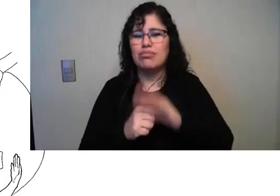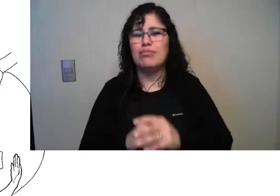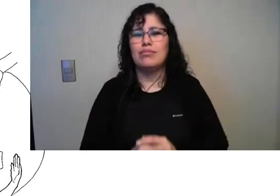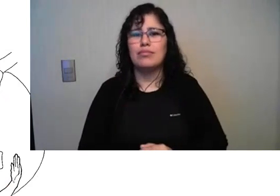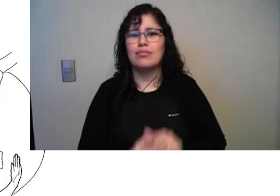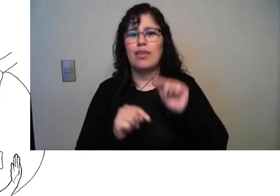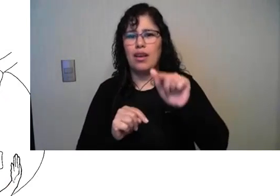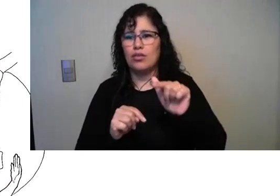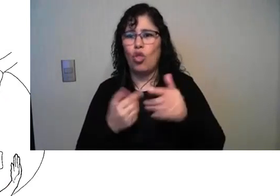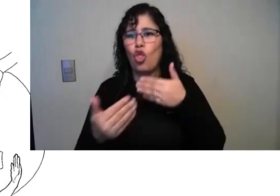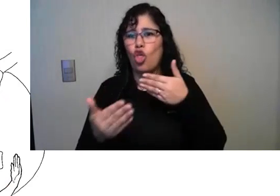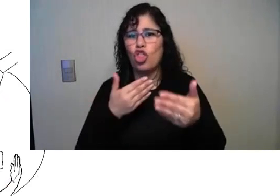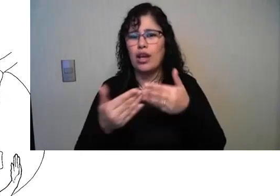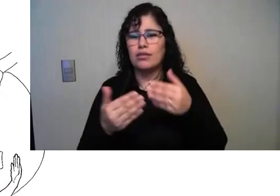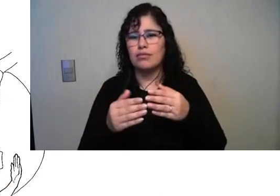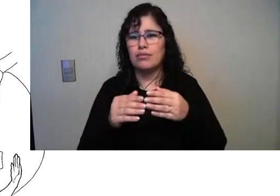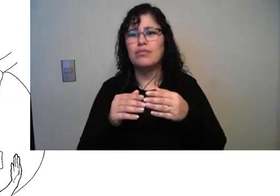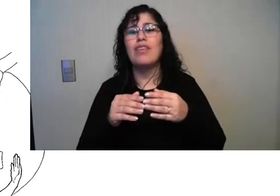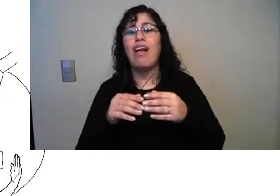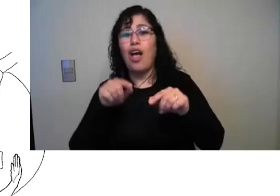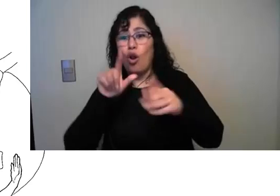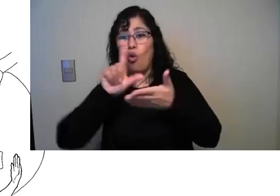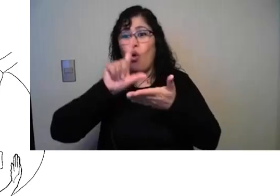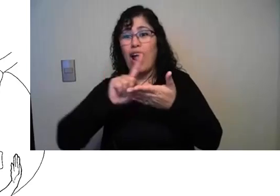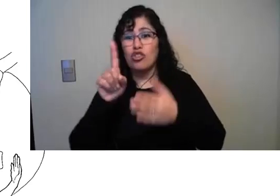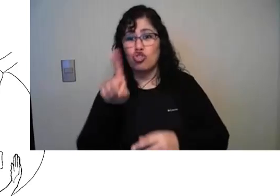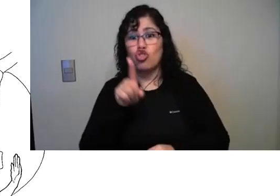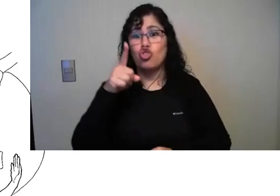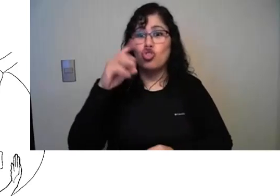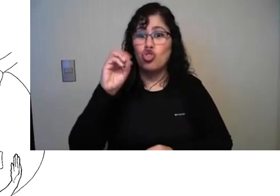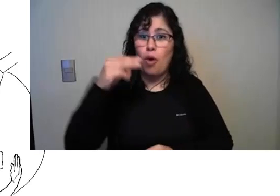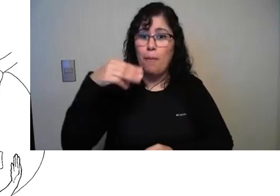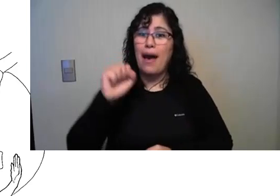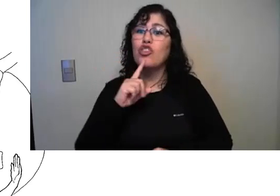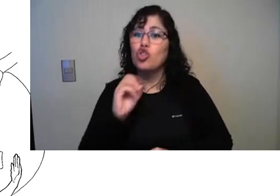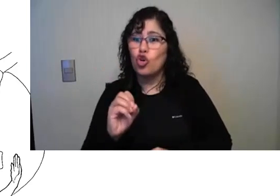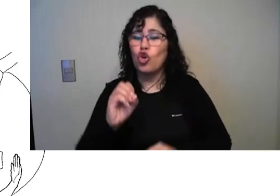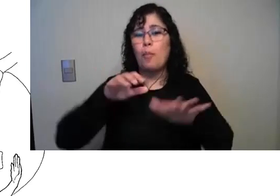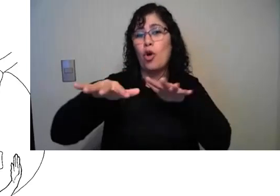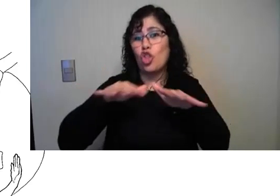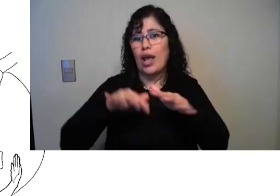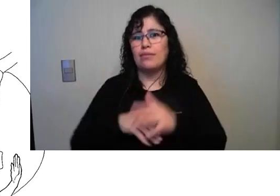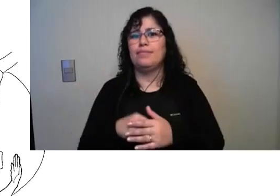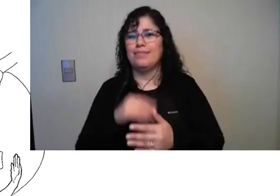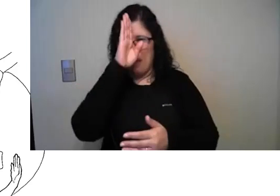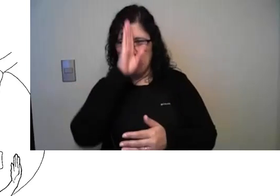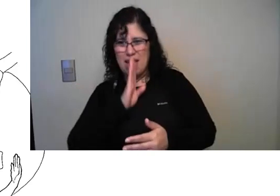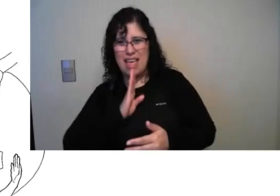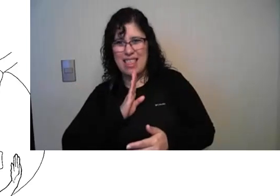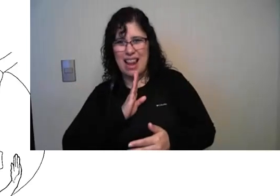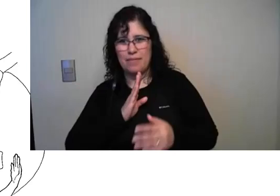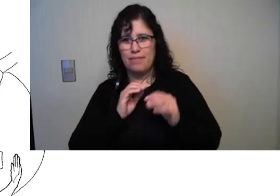estamos en la región somatomotora, que están encargados, los que son mediales, de